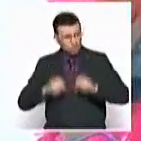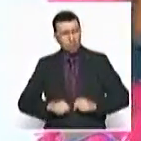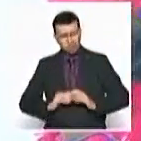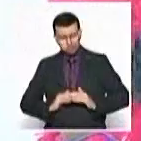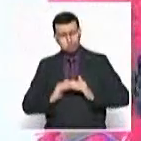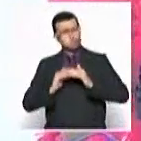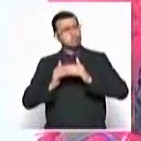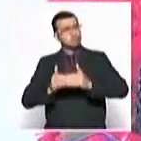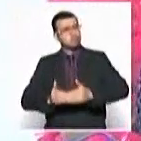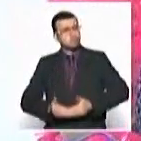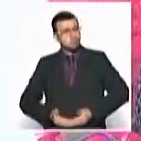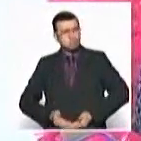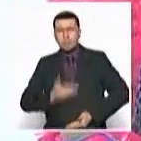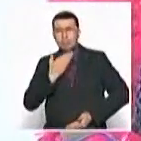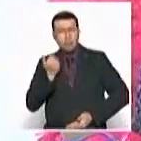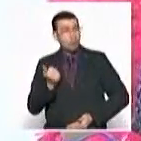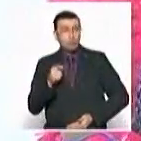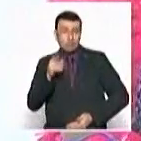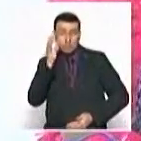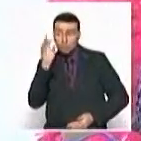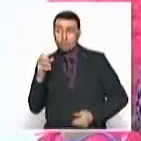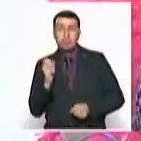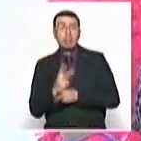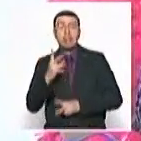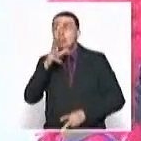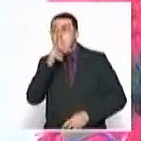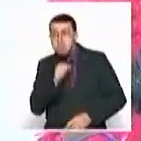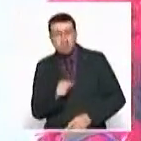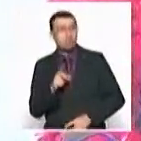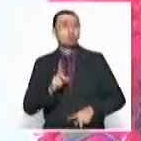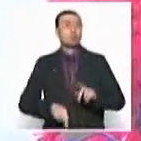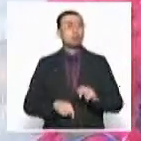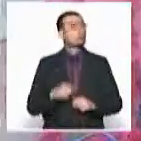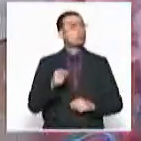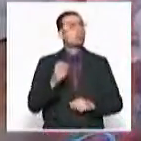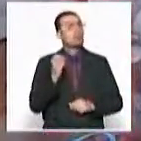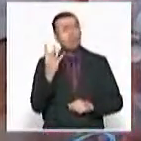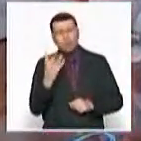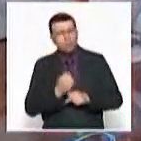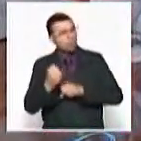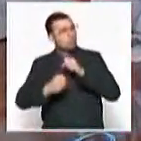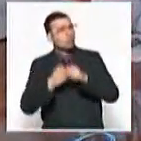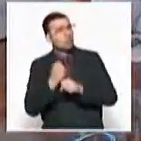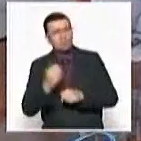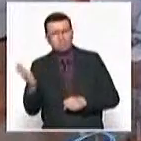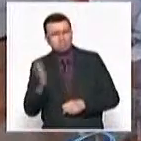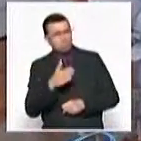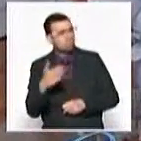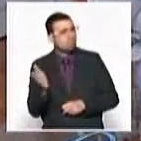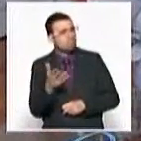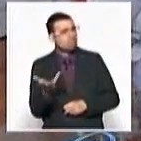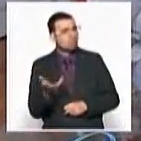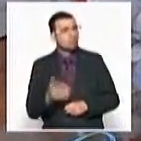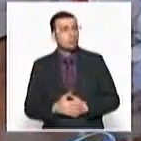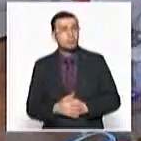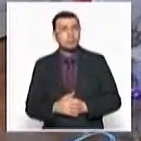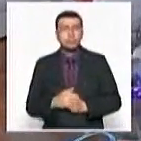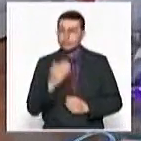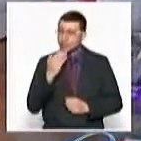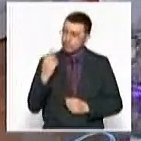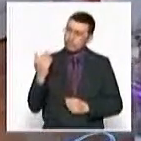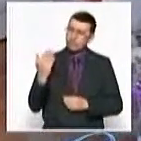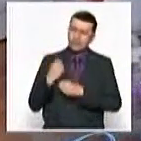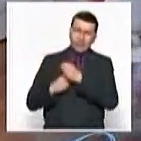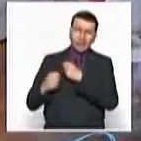estábamos hablando antes de comerciales. Muchas gracias, nunca me pierdo el programa. Mire, en estos días, bueno, hace unos